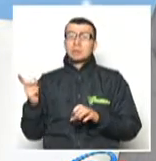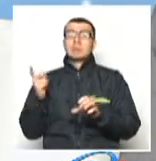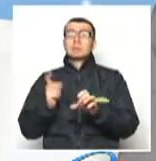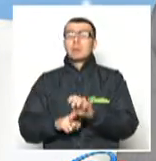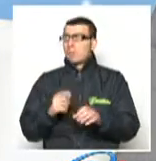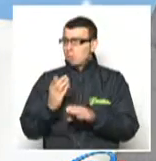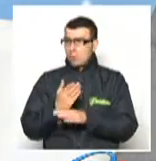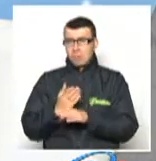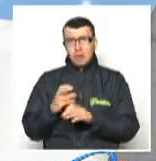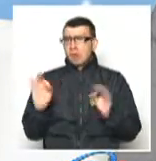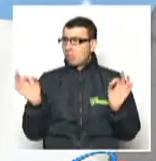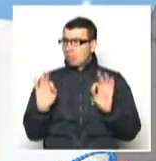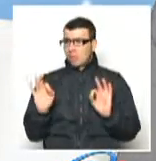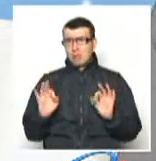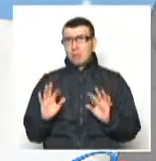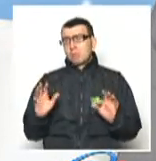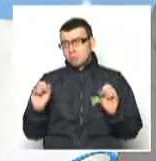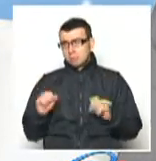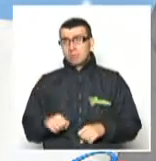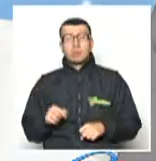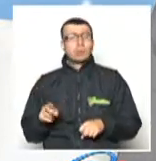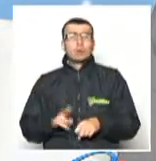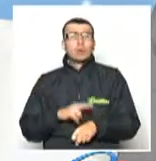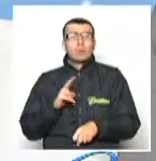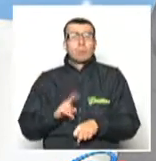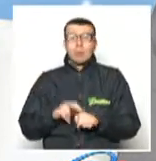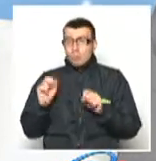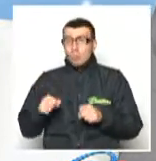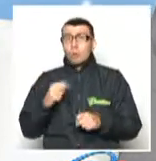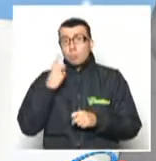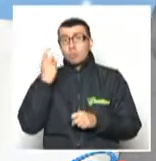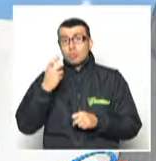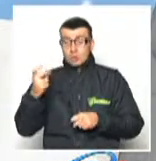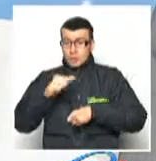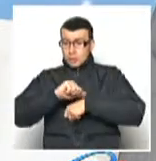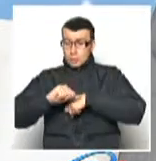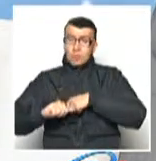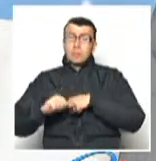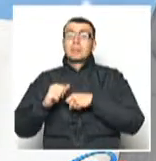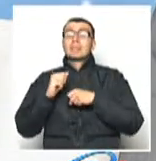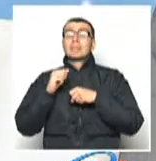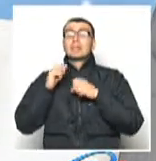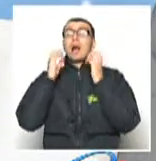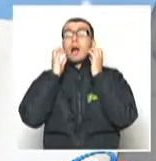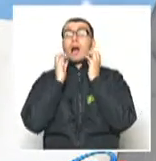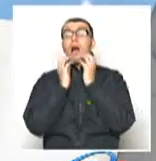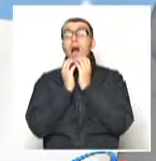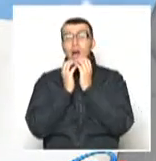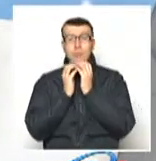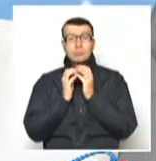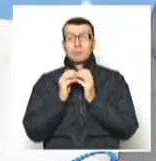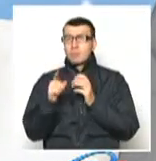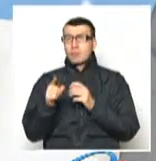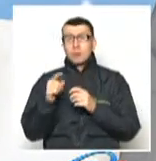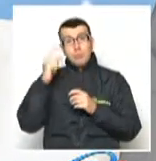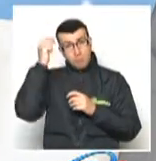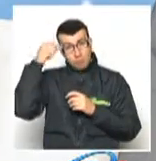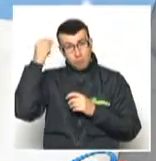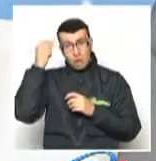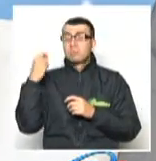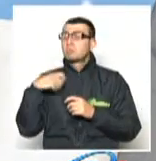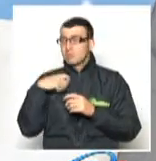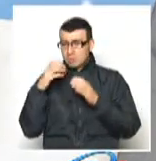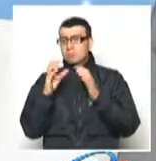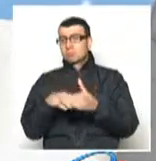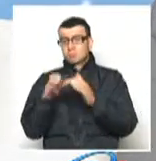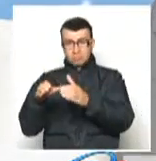ningún problema. Normalmente pueden buscar un cirujano maxilofacial o un periodoncista en las ciudades, en Buga, hay grupos de estos